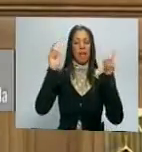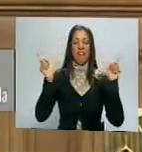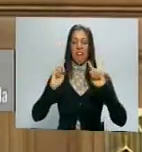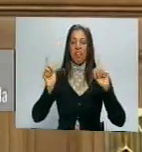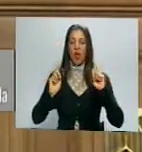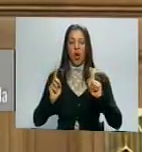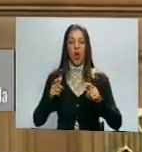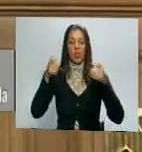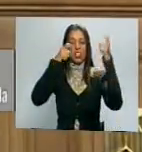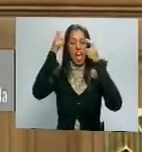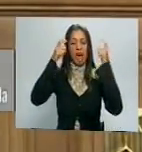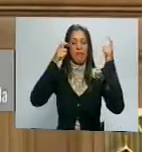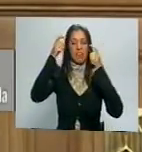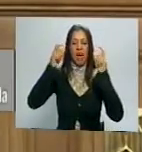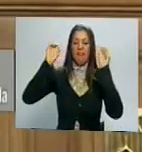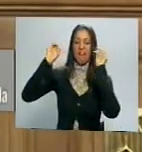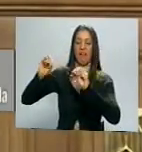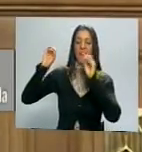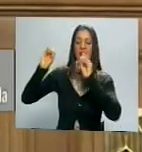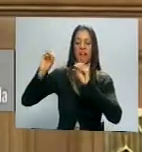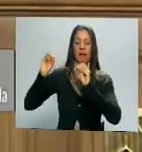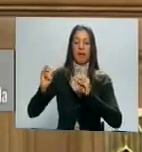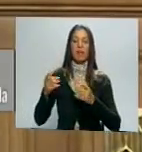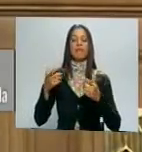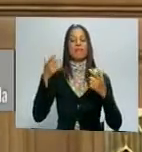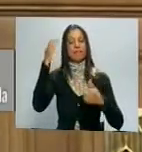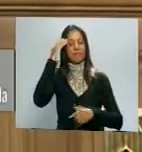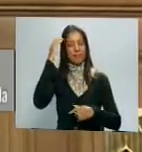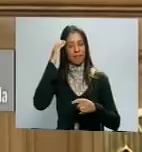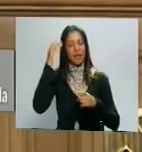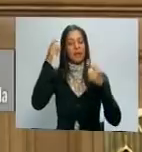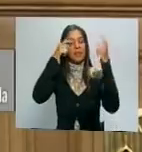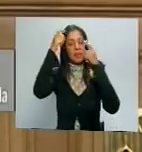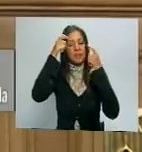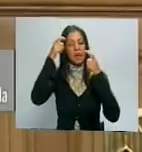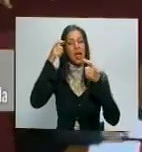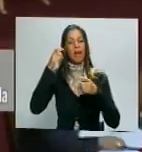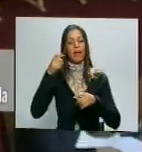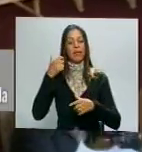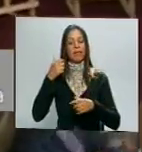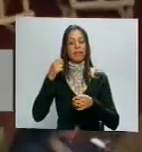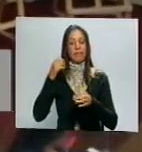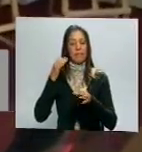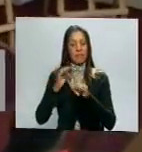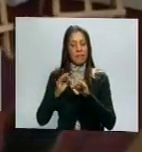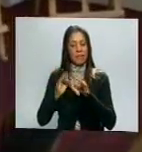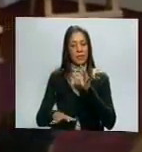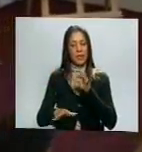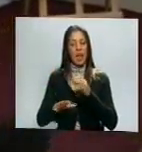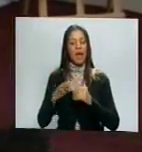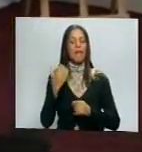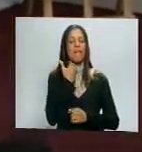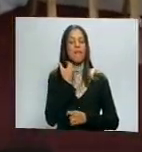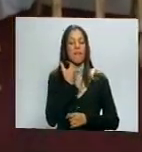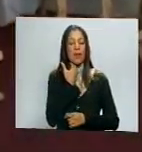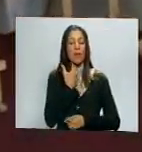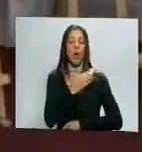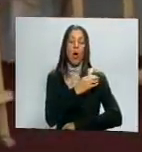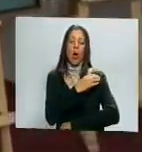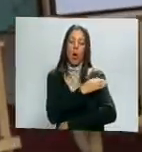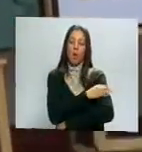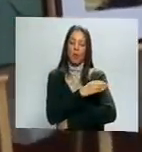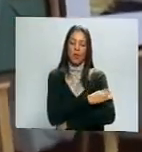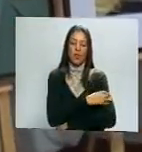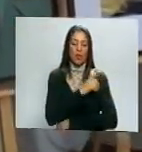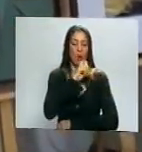venga Chávez, que venga Chávez. Ellos sabían que Chávez no podía venir. Pero ¿qué les importaba a ellos? No tienen ningún tipo de humanidad